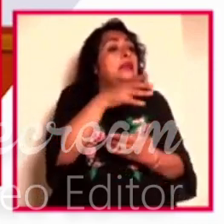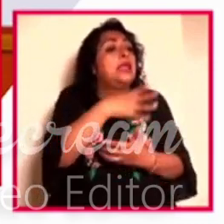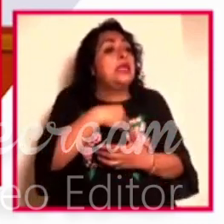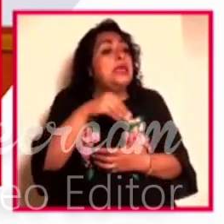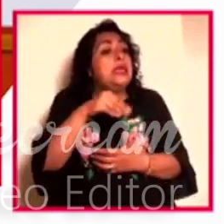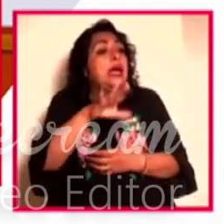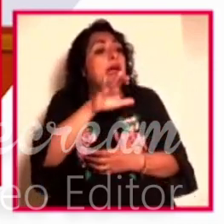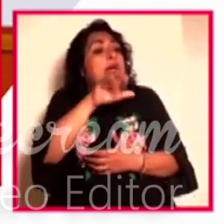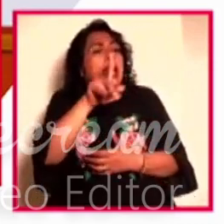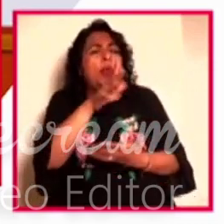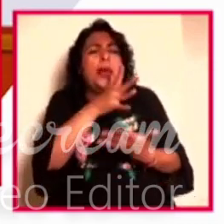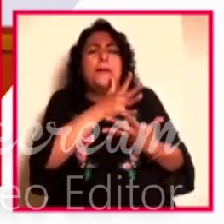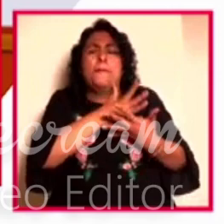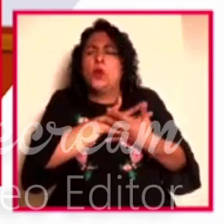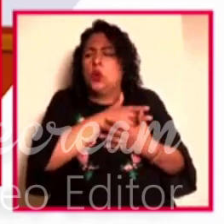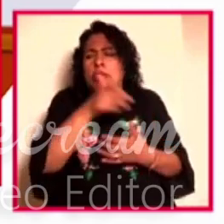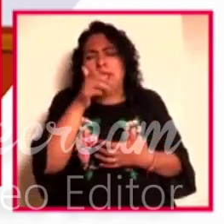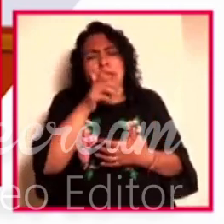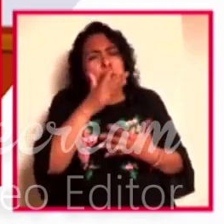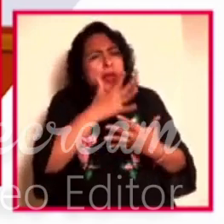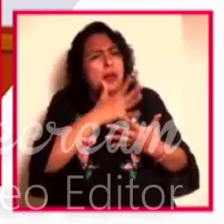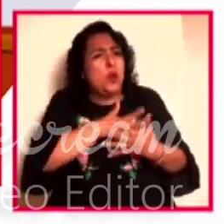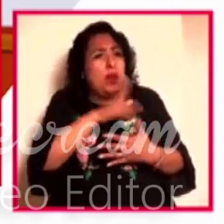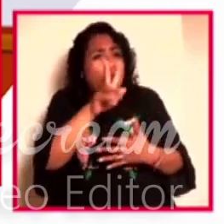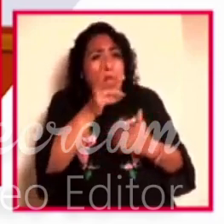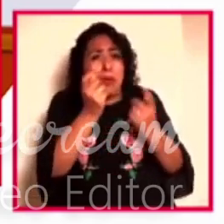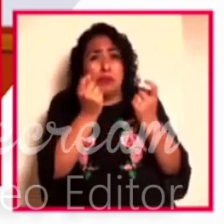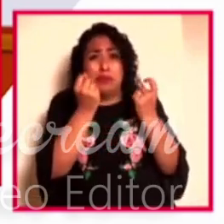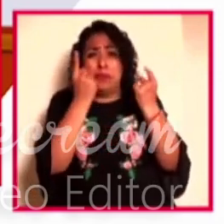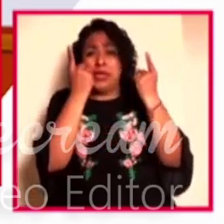enorme amor, por supuesto, y una gran admiración.